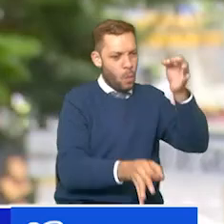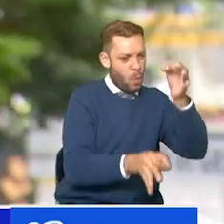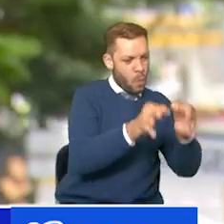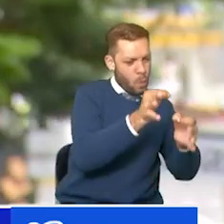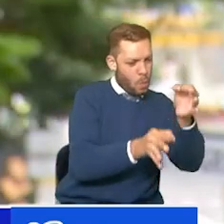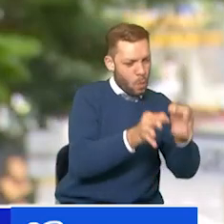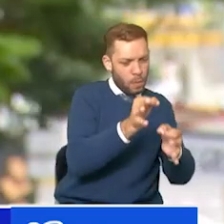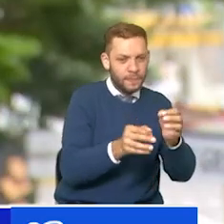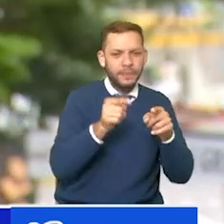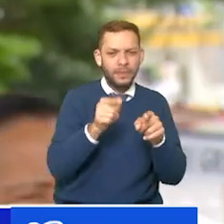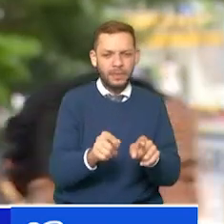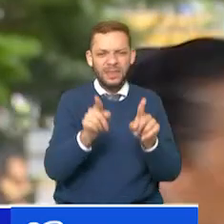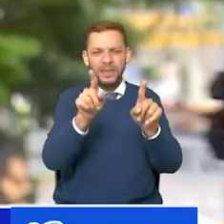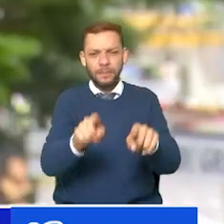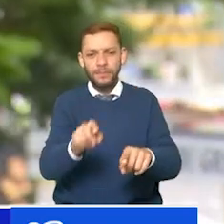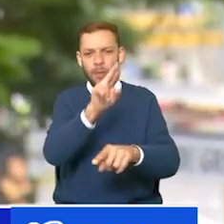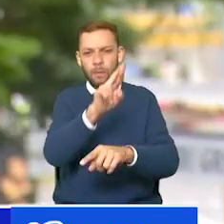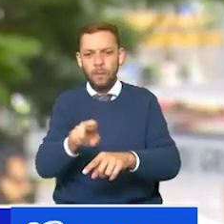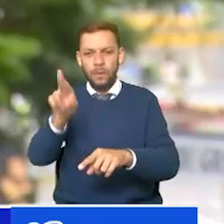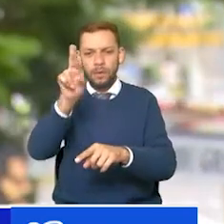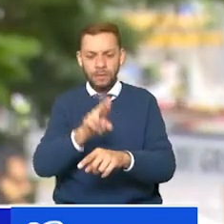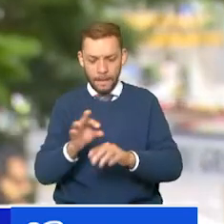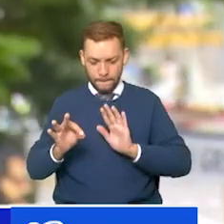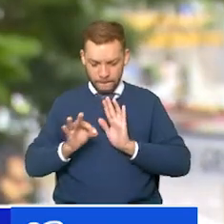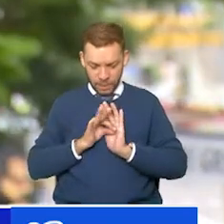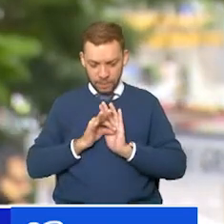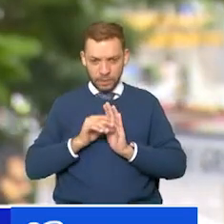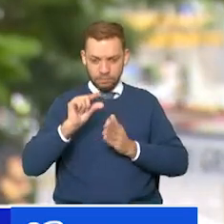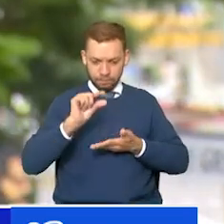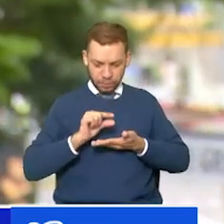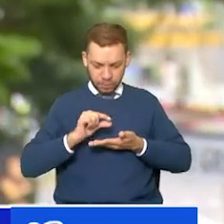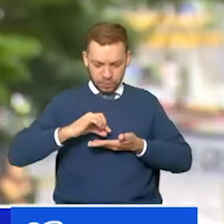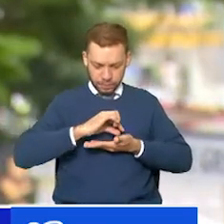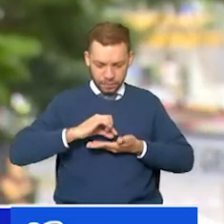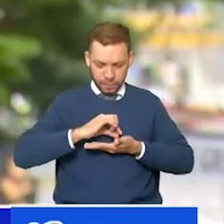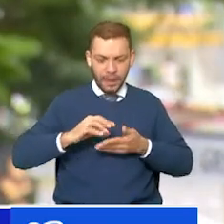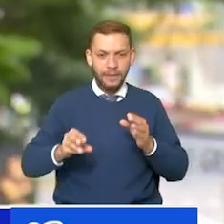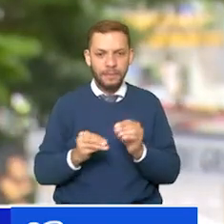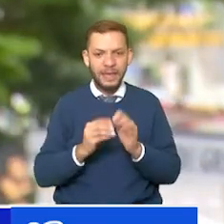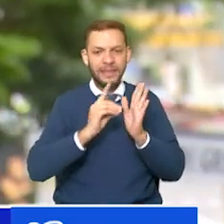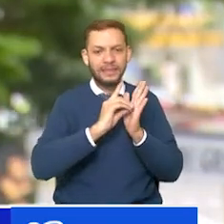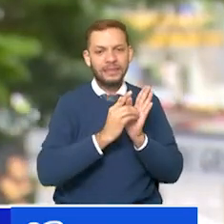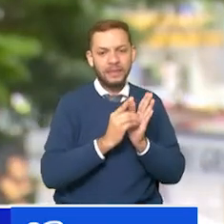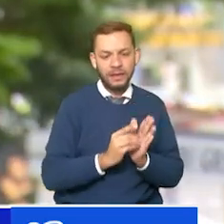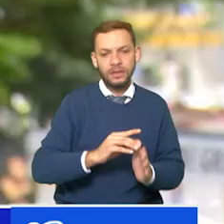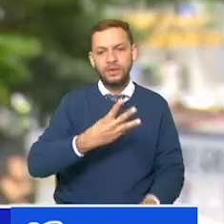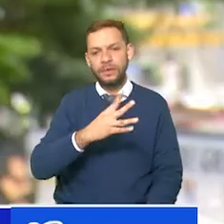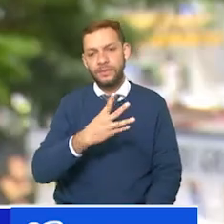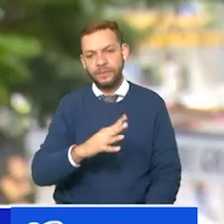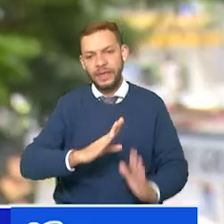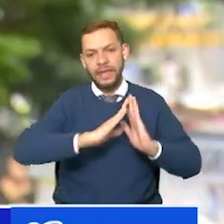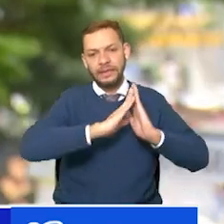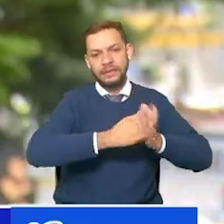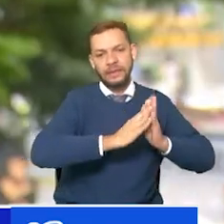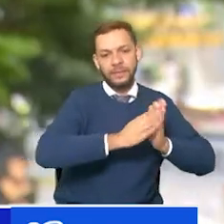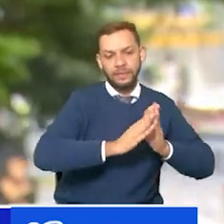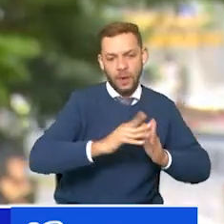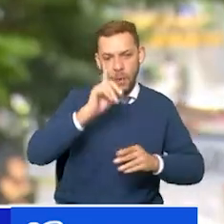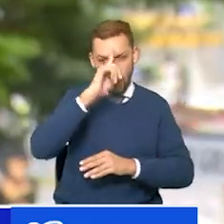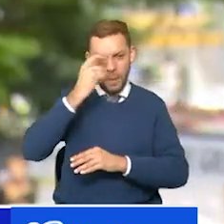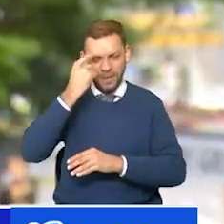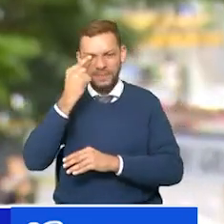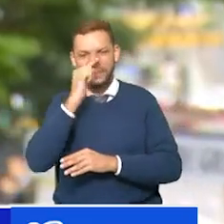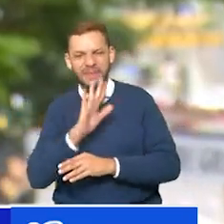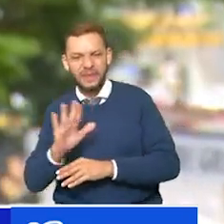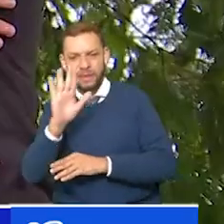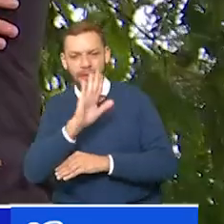la prohibición de prohibir el porte de la dosis mínima y el decreto 211 de diciembre del 2023 que es el expedido por el gobierno Nacional del